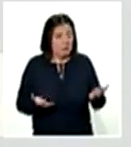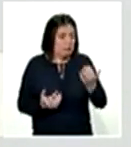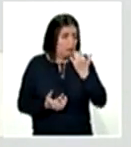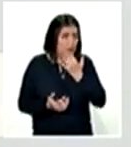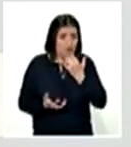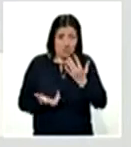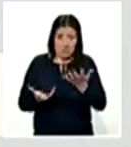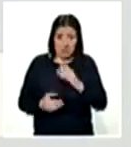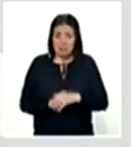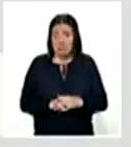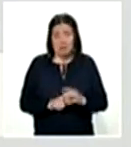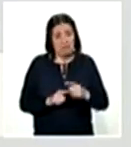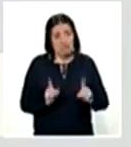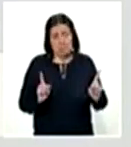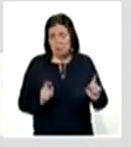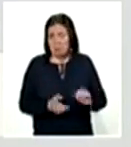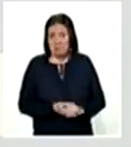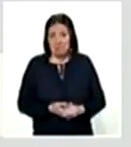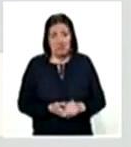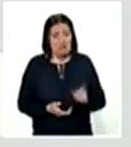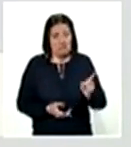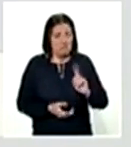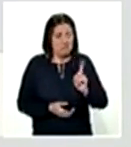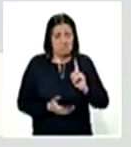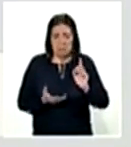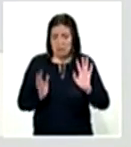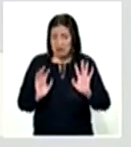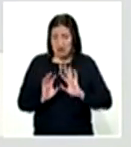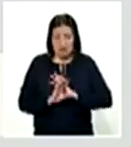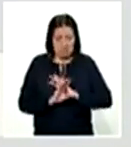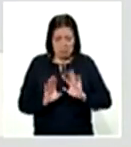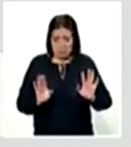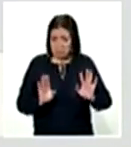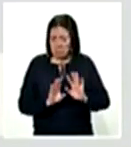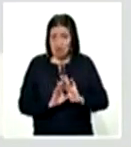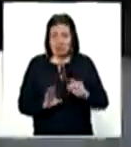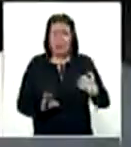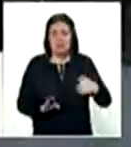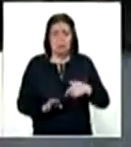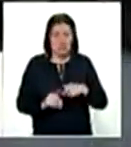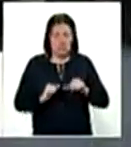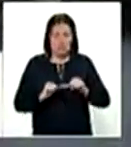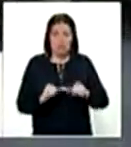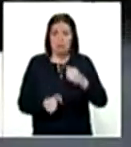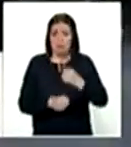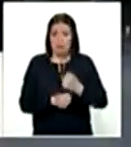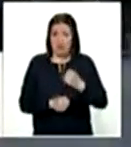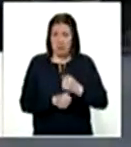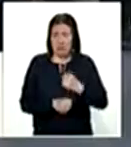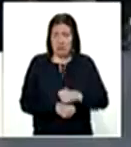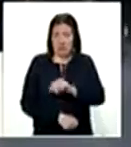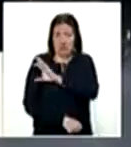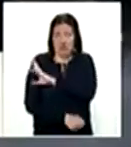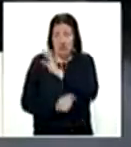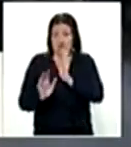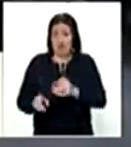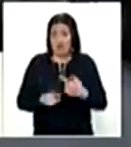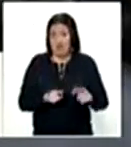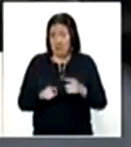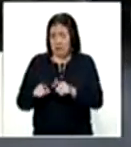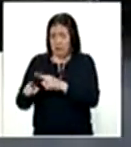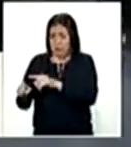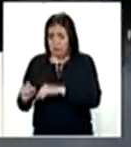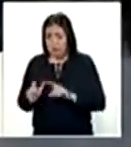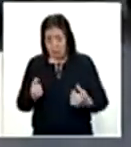temerosas, pero eso no va a impedir que hagamos nuestro trabajo. Fiscales de todas las instancias expresaron